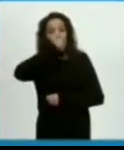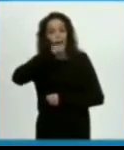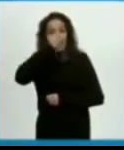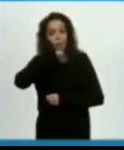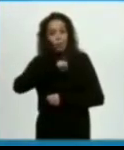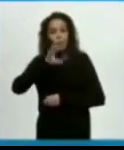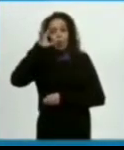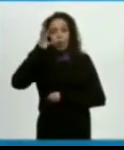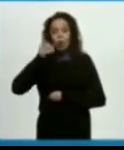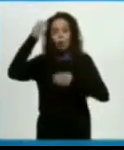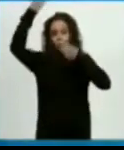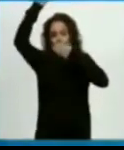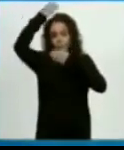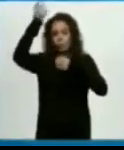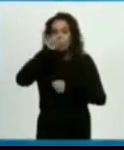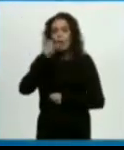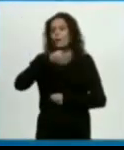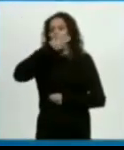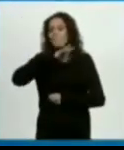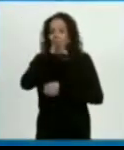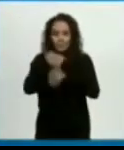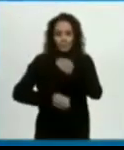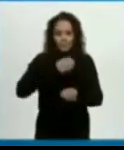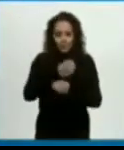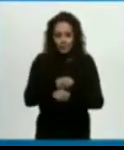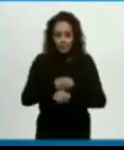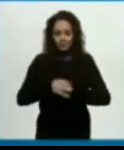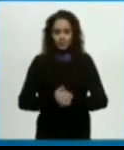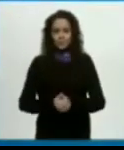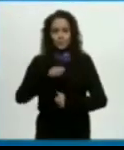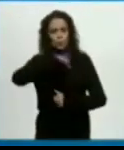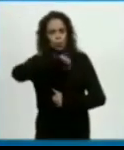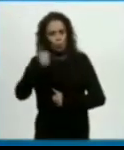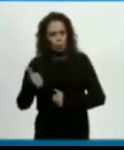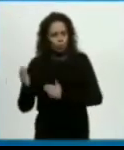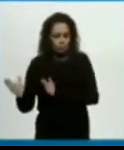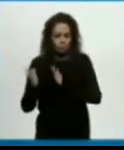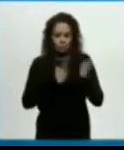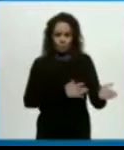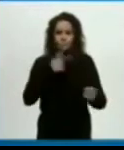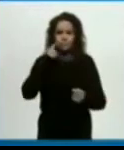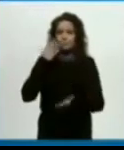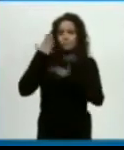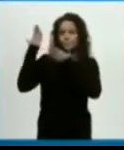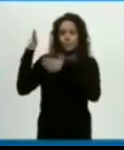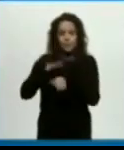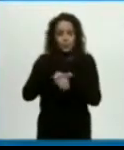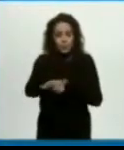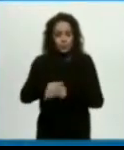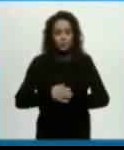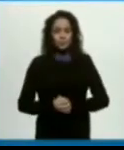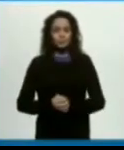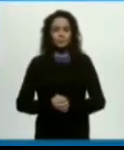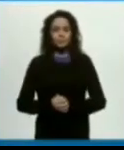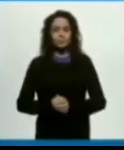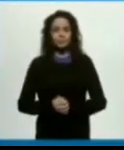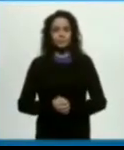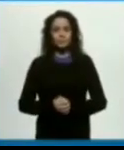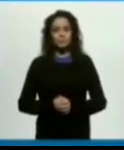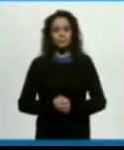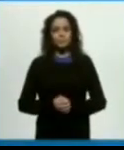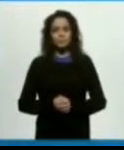los gorritos de cumpleaños. Y otro cuerpo geométrico es